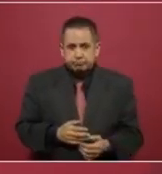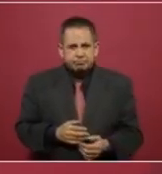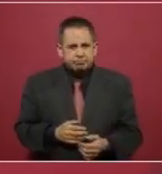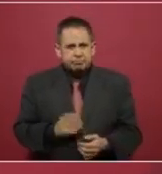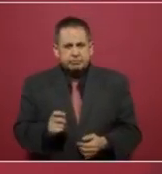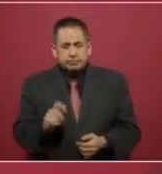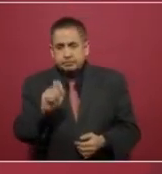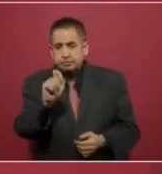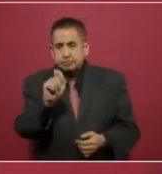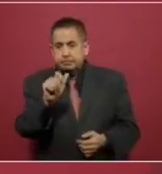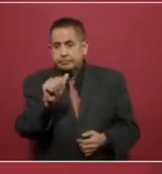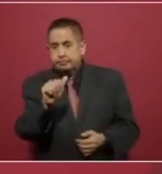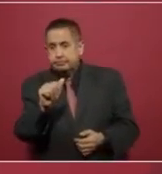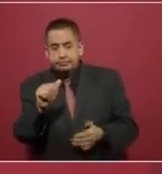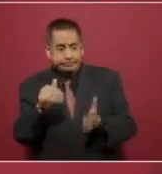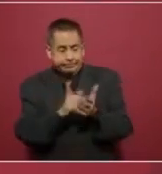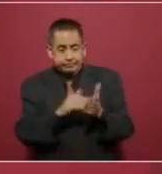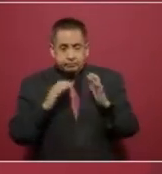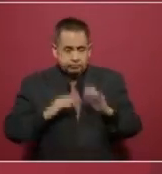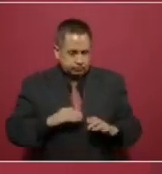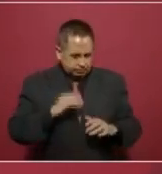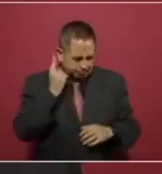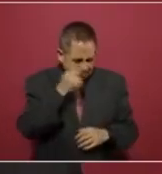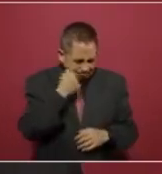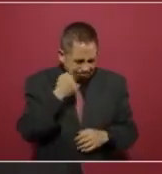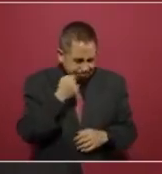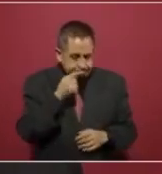26,000 cuerpos no identificados